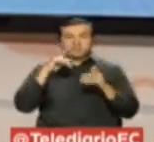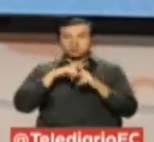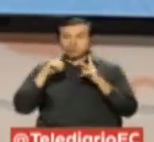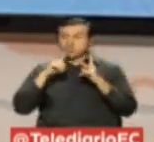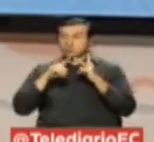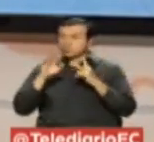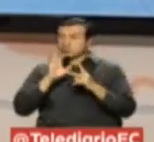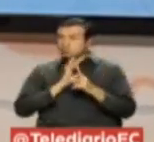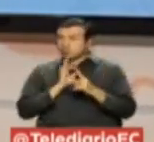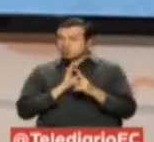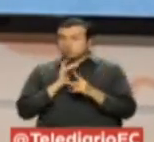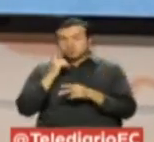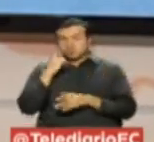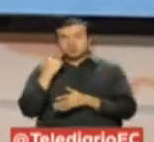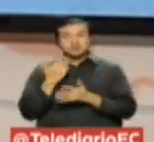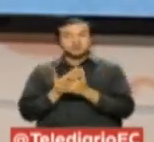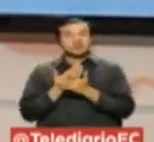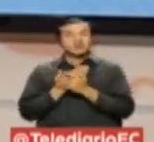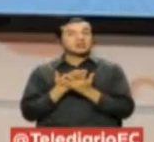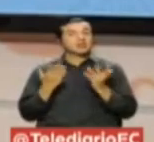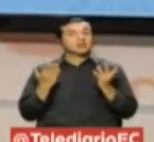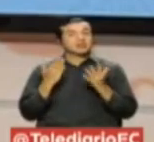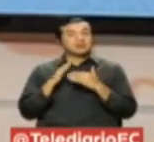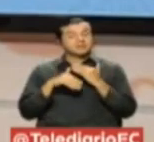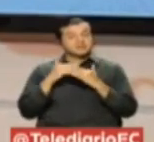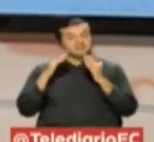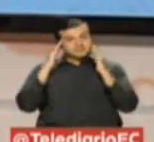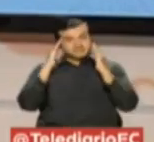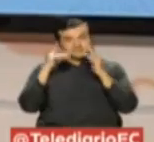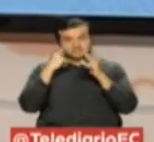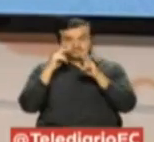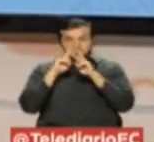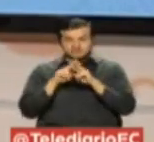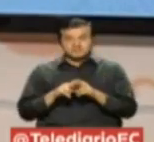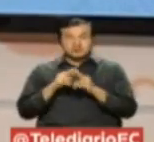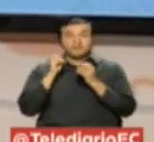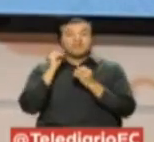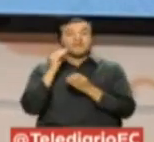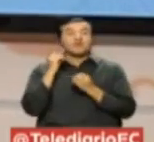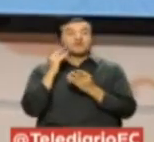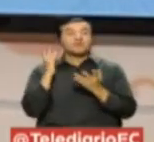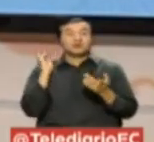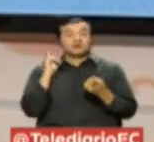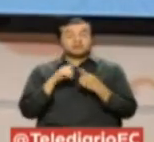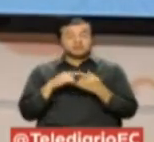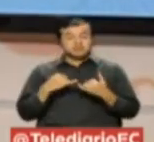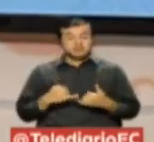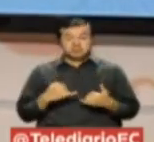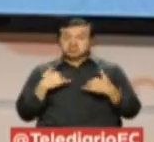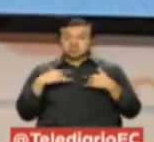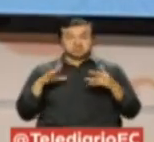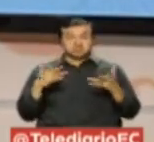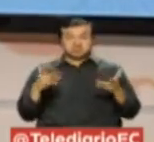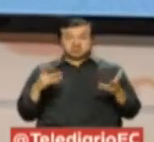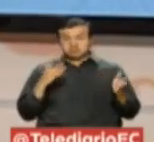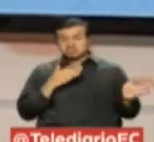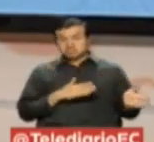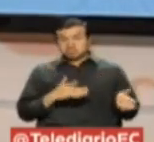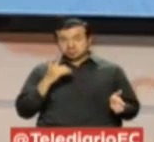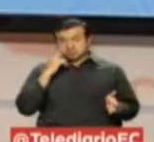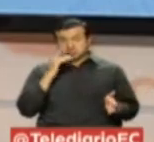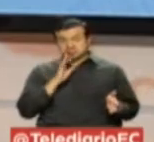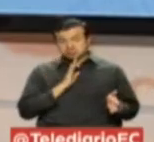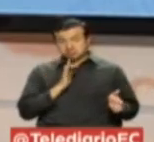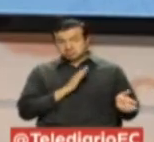técnica sustentada pues hay que que había que revisarlo y esa información no no se lo obtuvo para determinar técnicamente